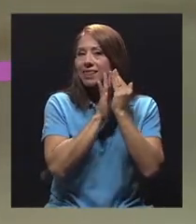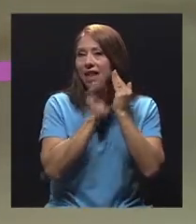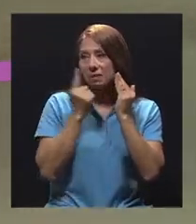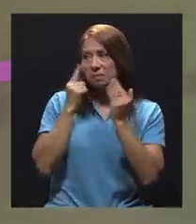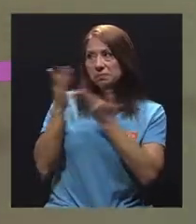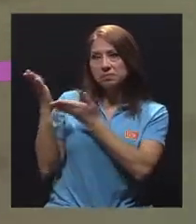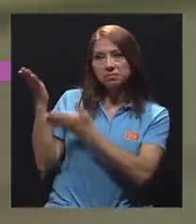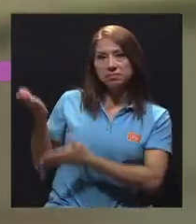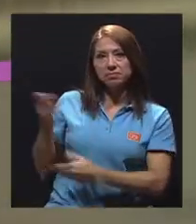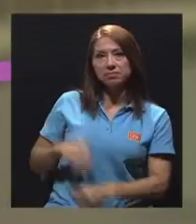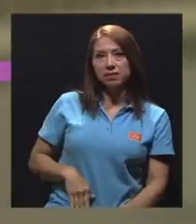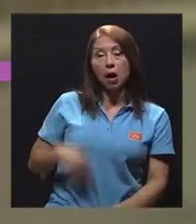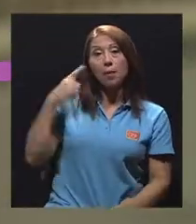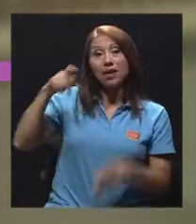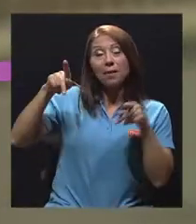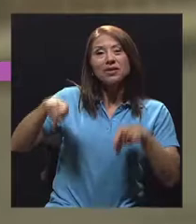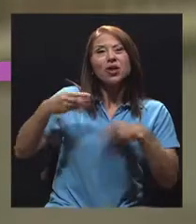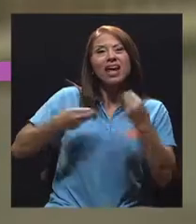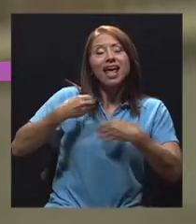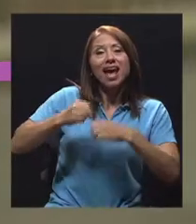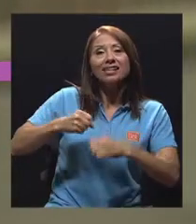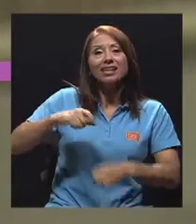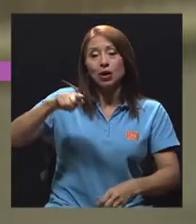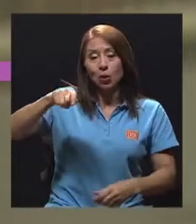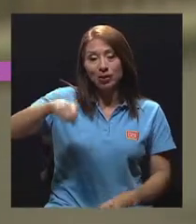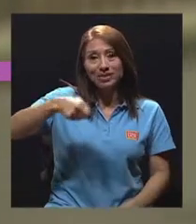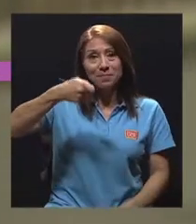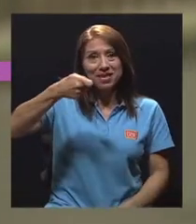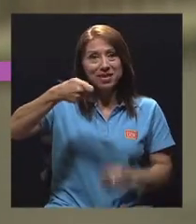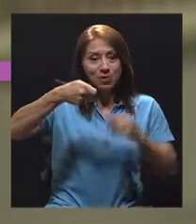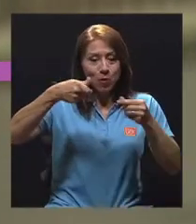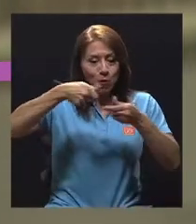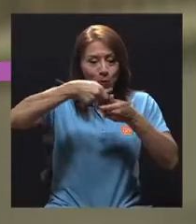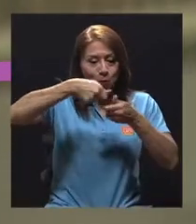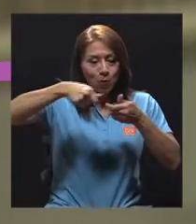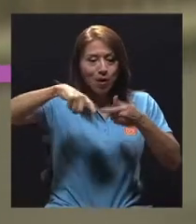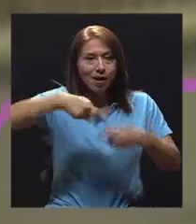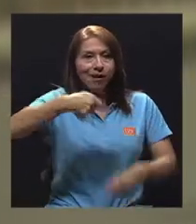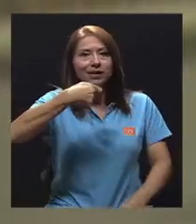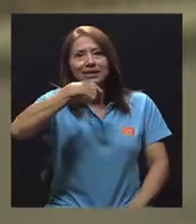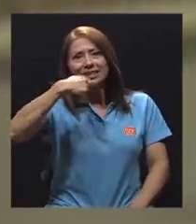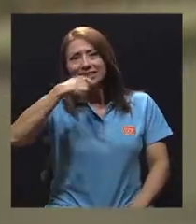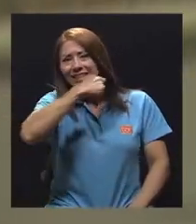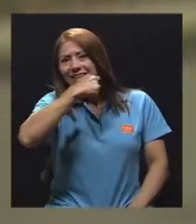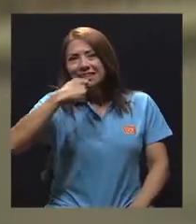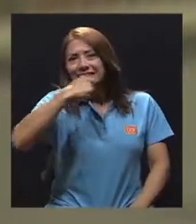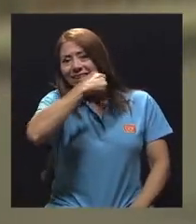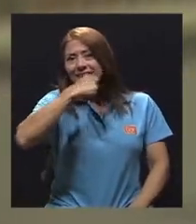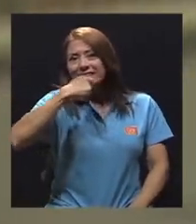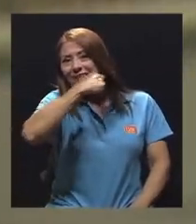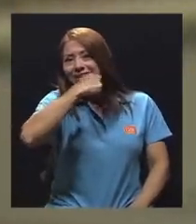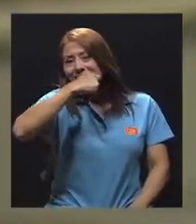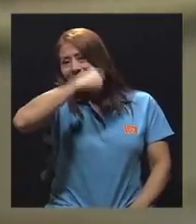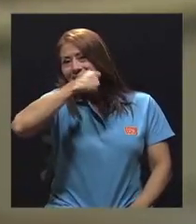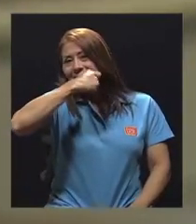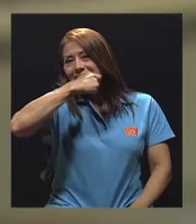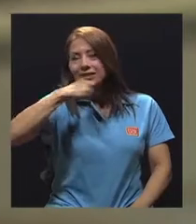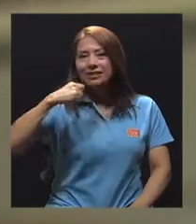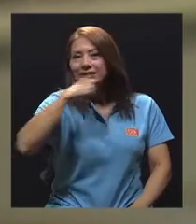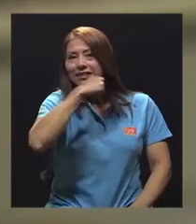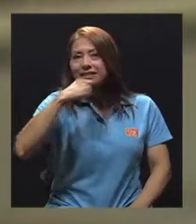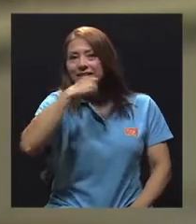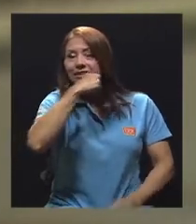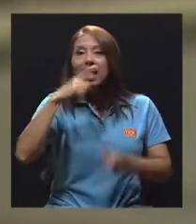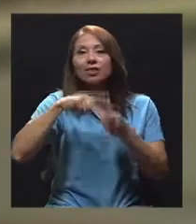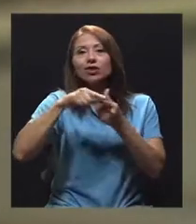fuerte, es cuando el paciente agarra el cepillo y hace una fuerza muy, muy grande en este sector y entonces destruye la